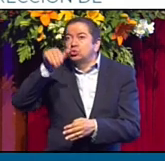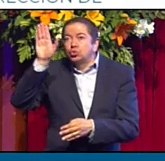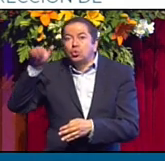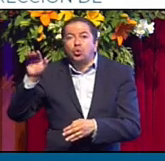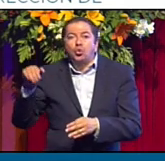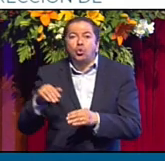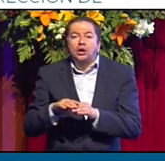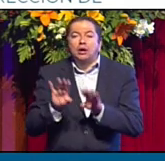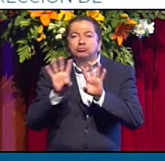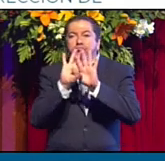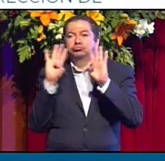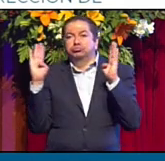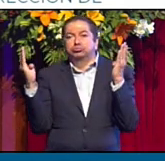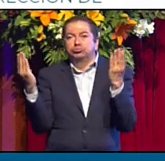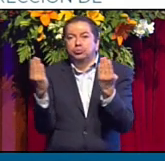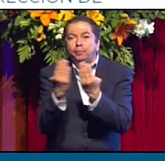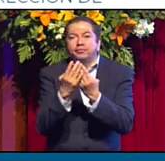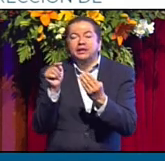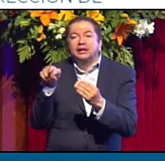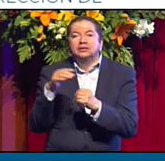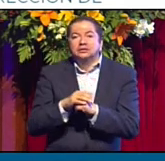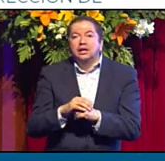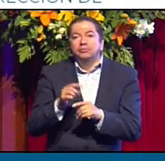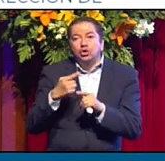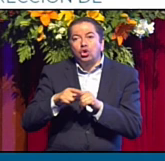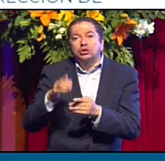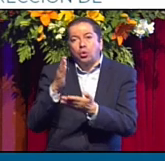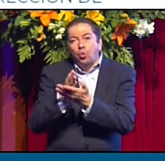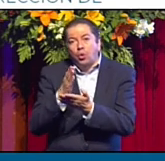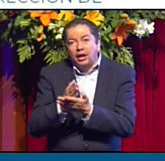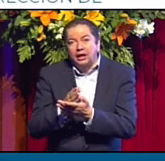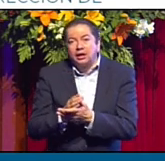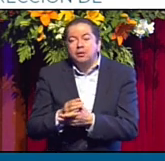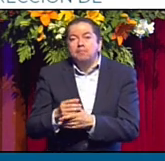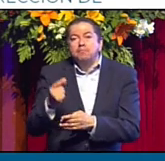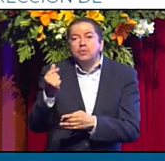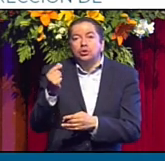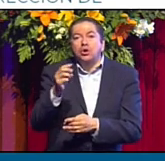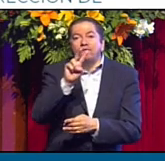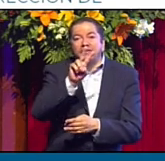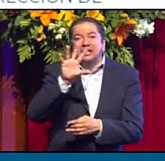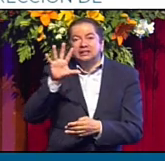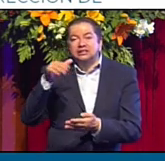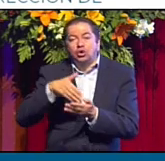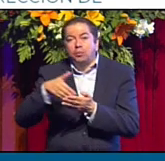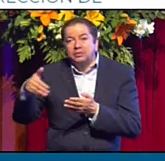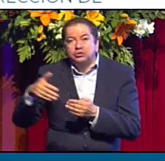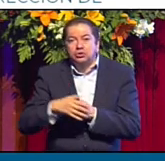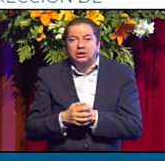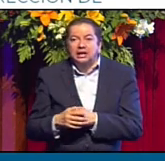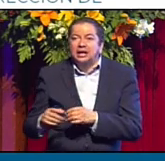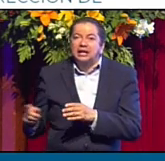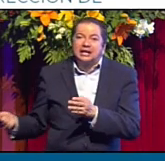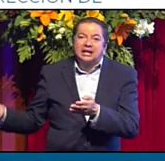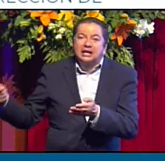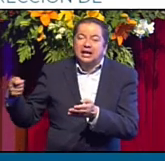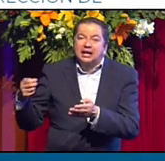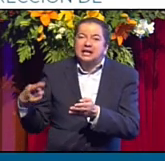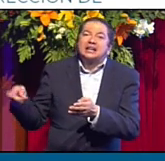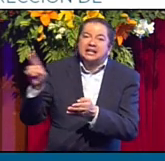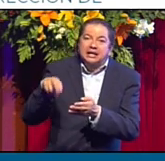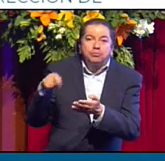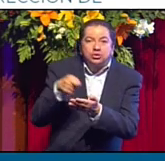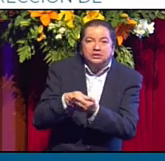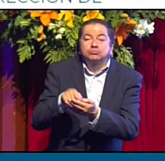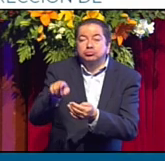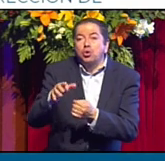cielos de circulaciones en el colegio Joaquín Vicuña, por un monto similar a los 25 millones de pesos. Reposición de servicio higiénico